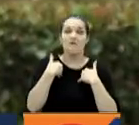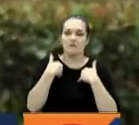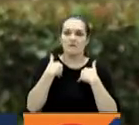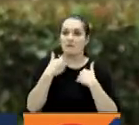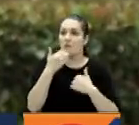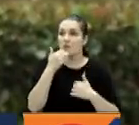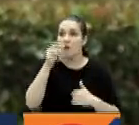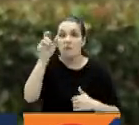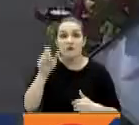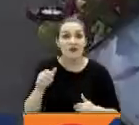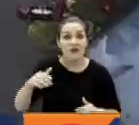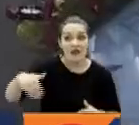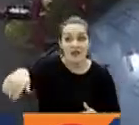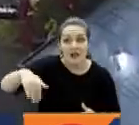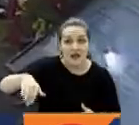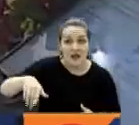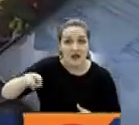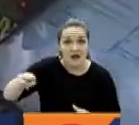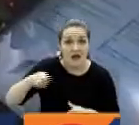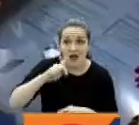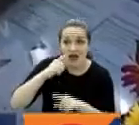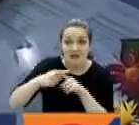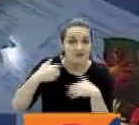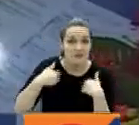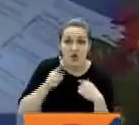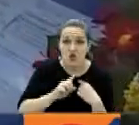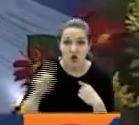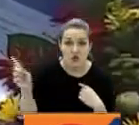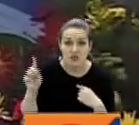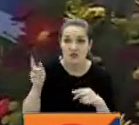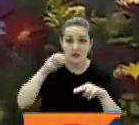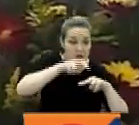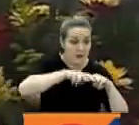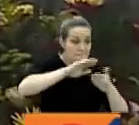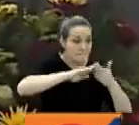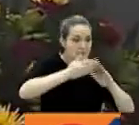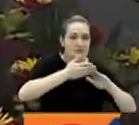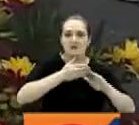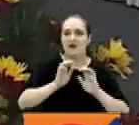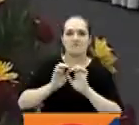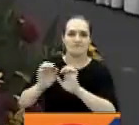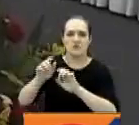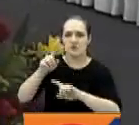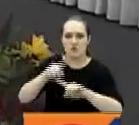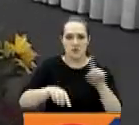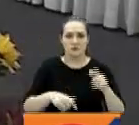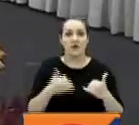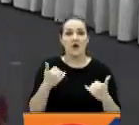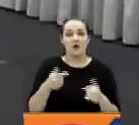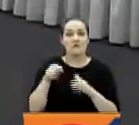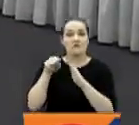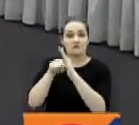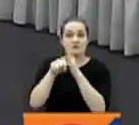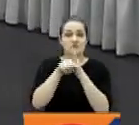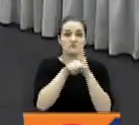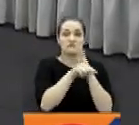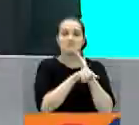opera la silla vacía a la fecha más de 300 ex combatientes de las farc han sido asesinados desde la firma del acuerdo de